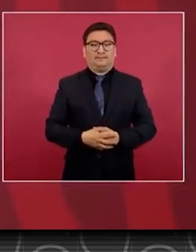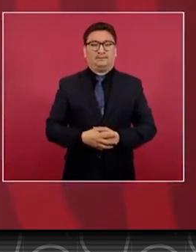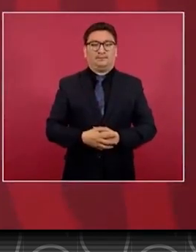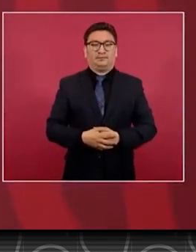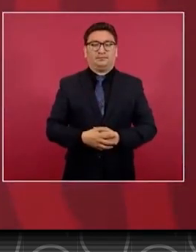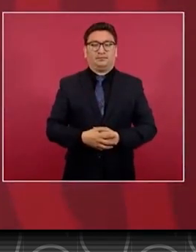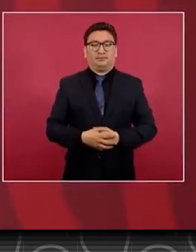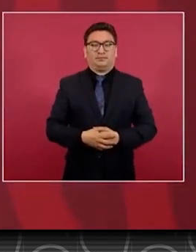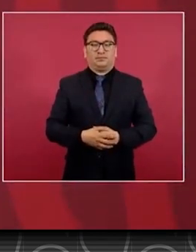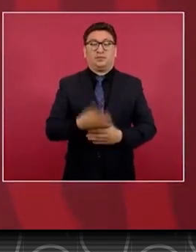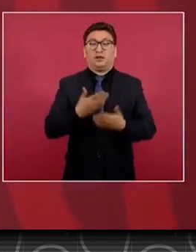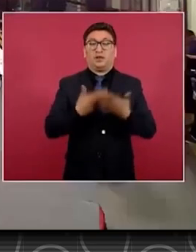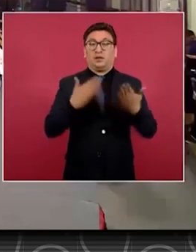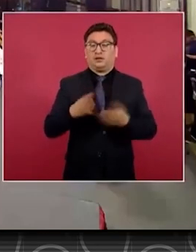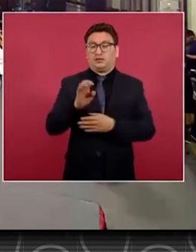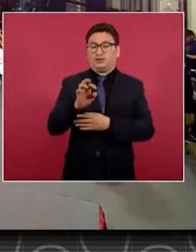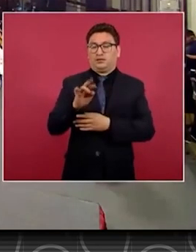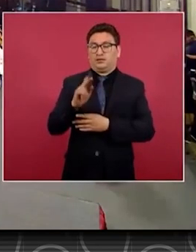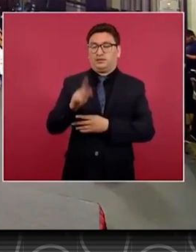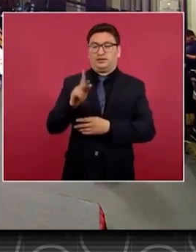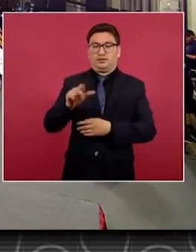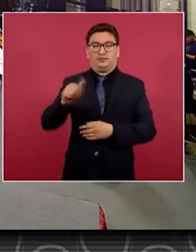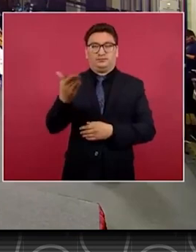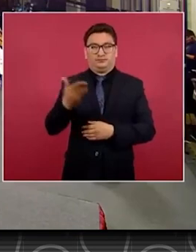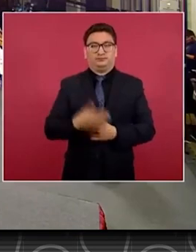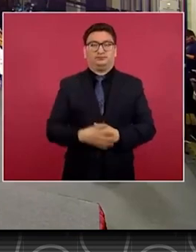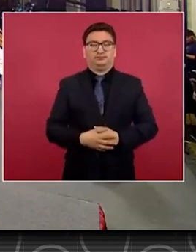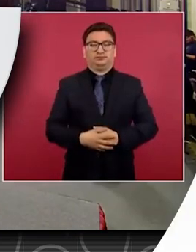Vamos con Erika.